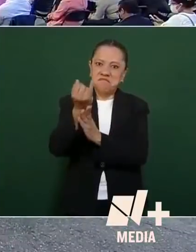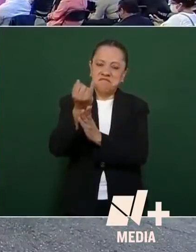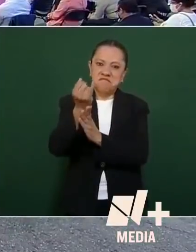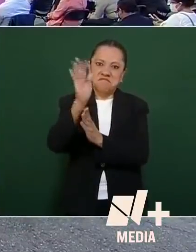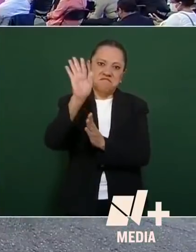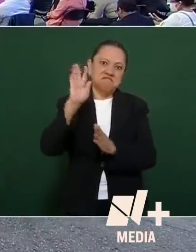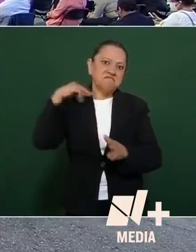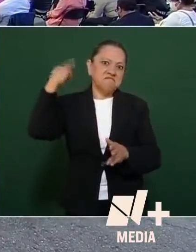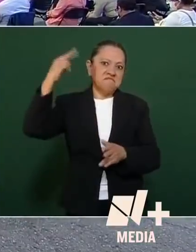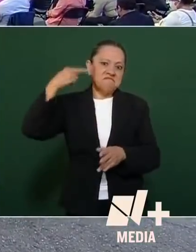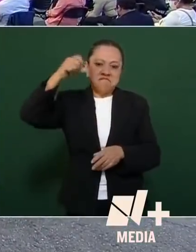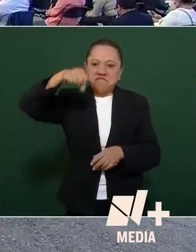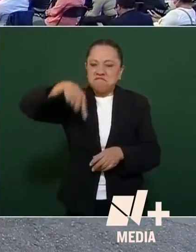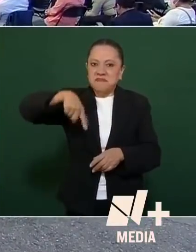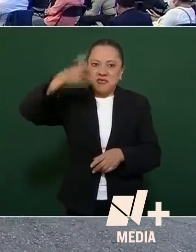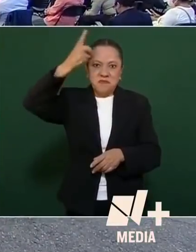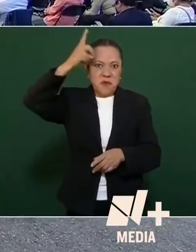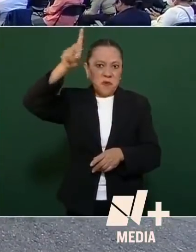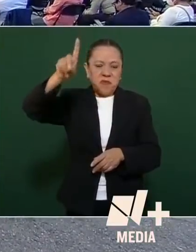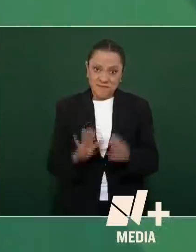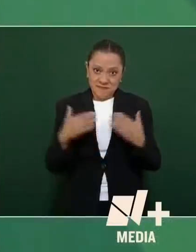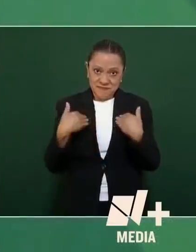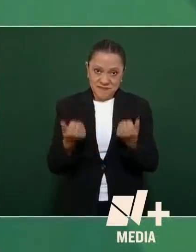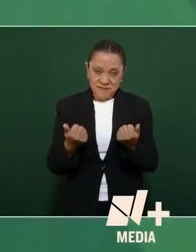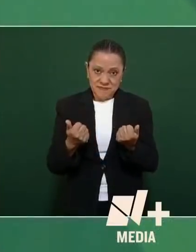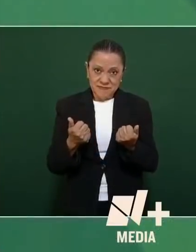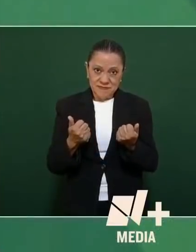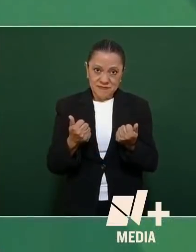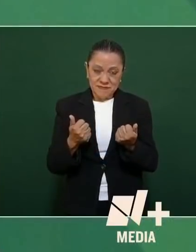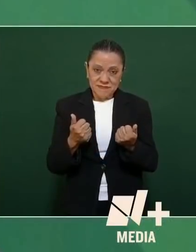Unidos, que México es un país